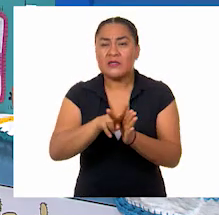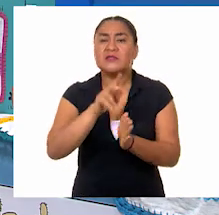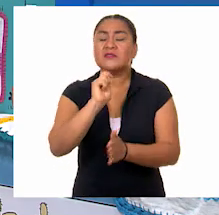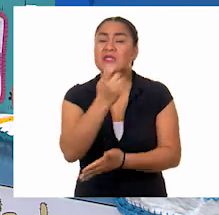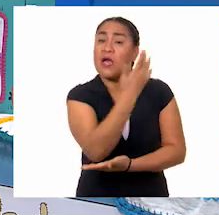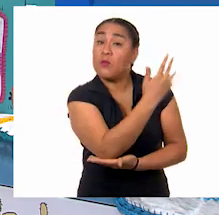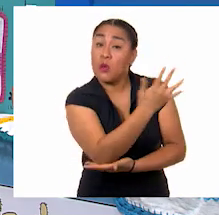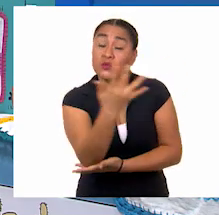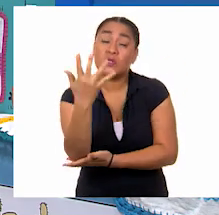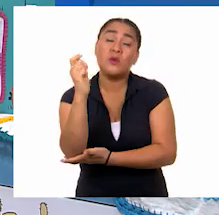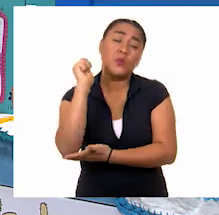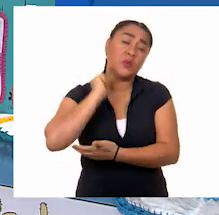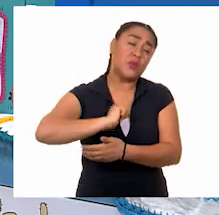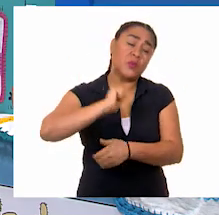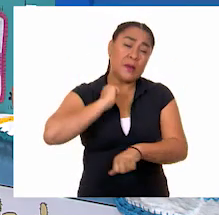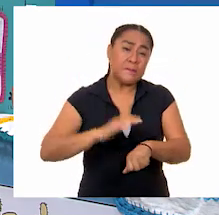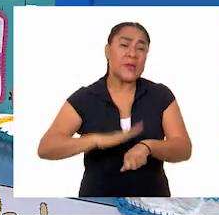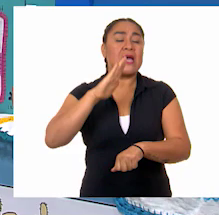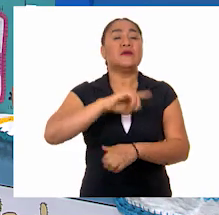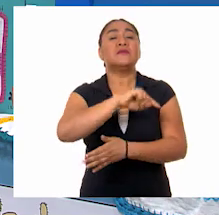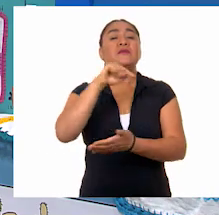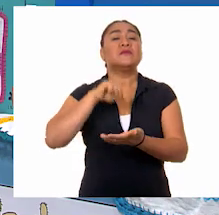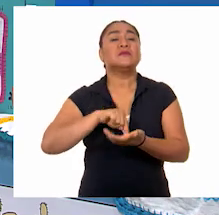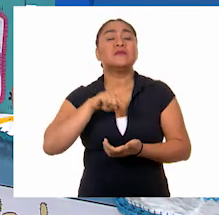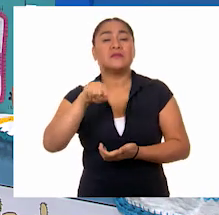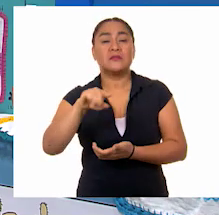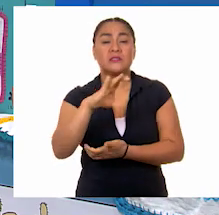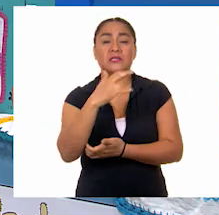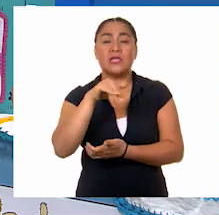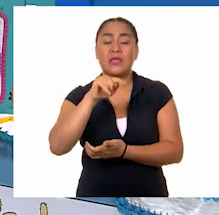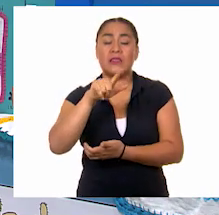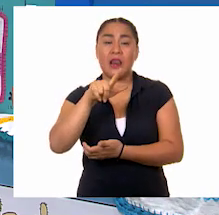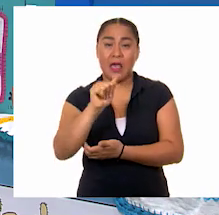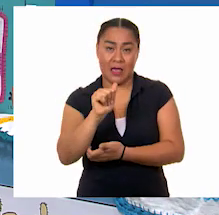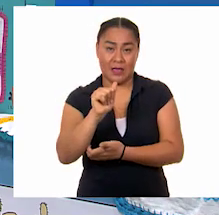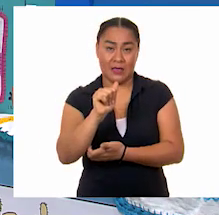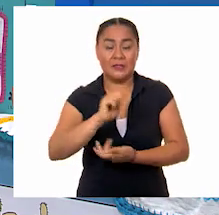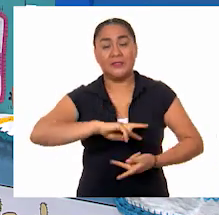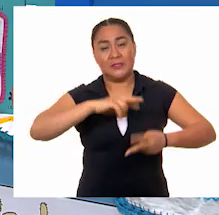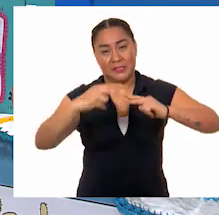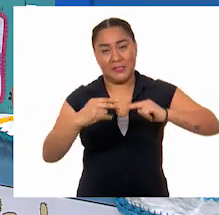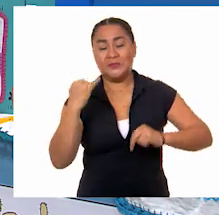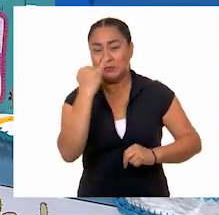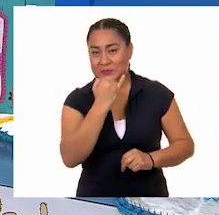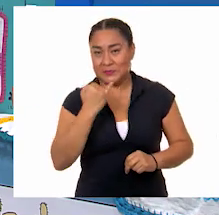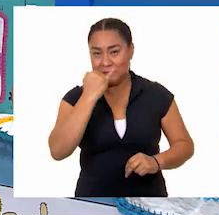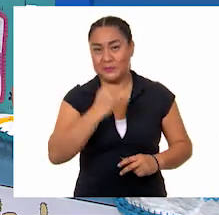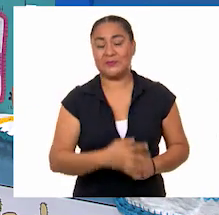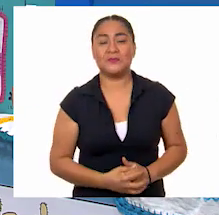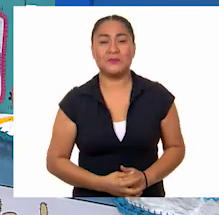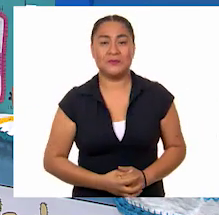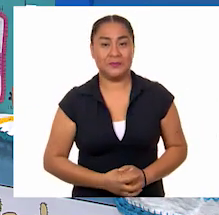más antiguo, ubicado nada más y nada menos que en la Chilantla. En este video,